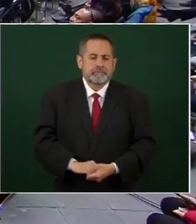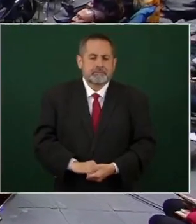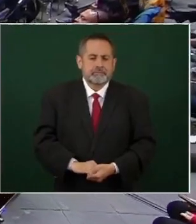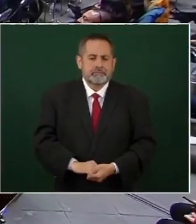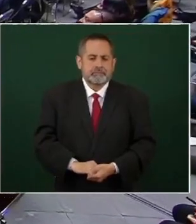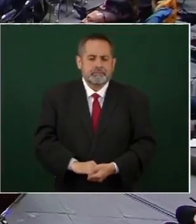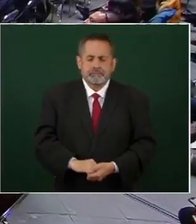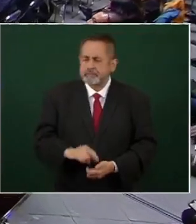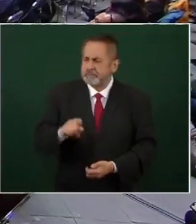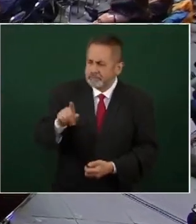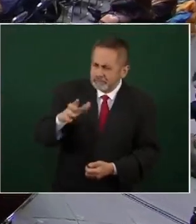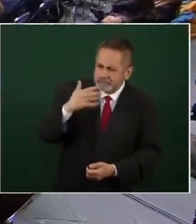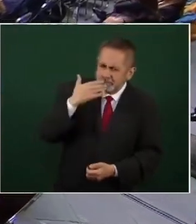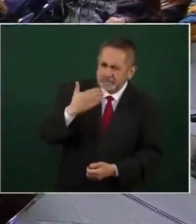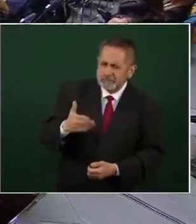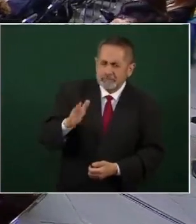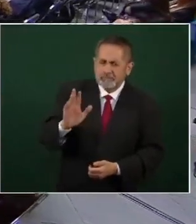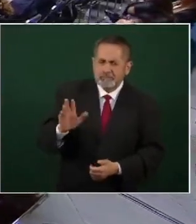Está muy bien.